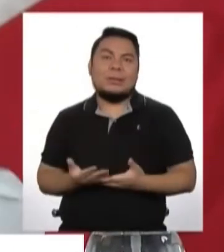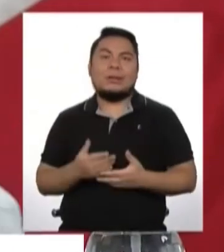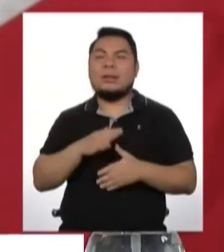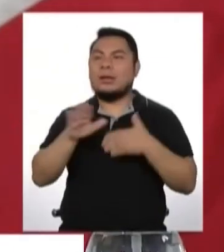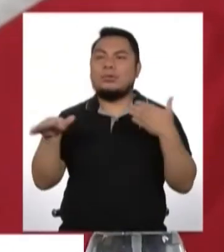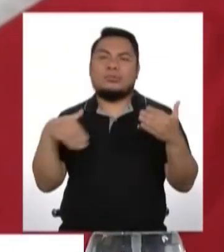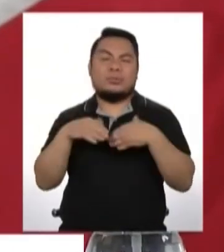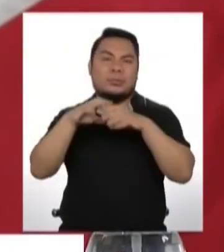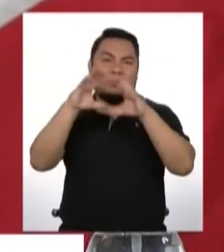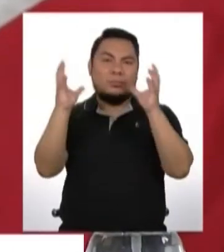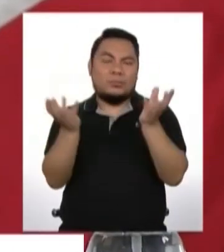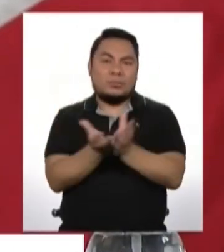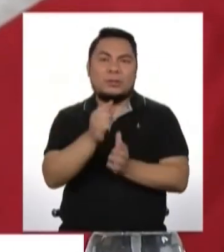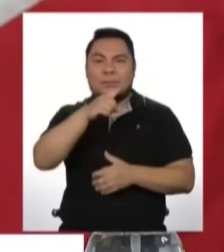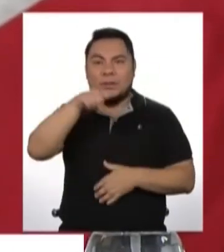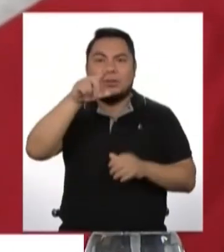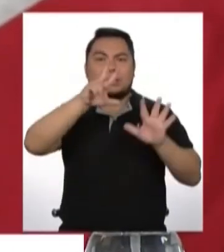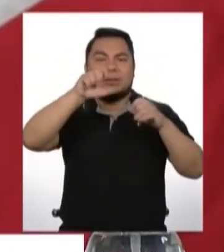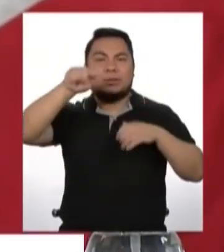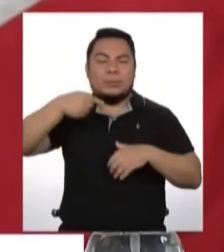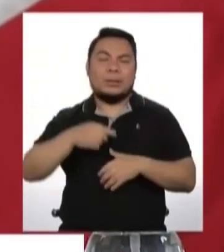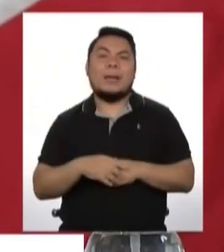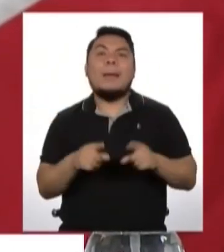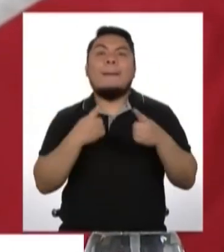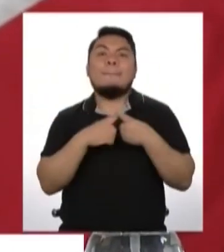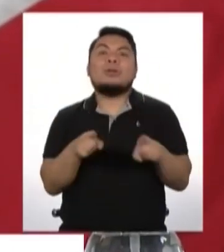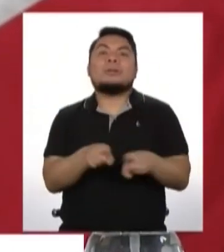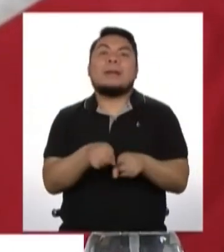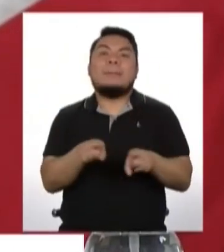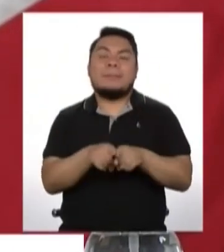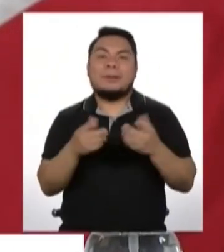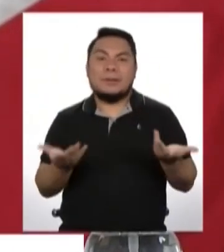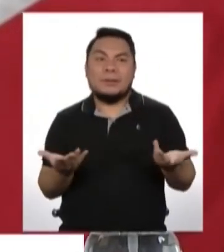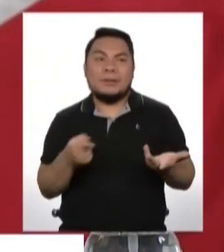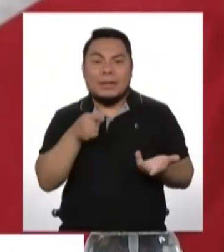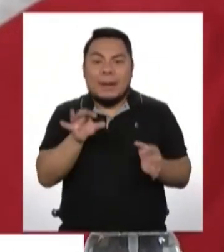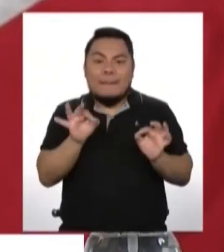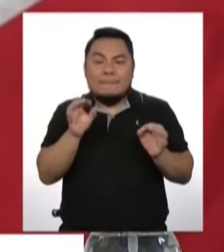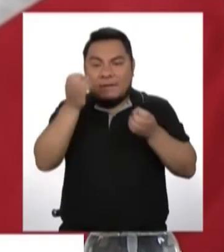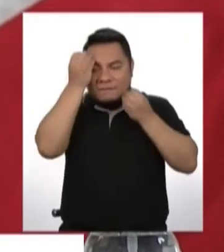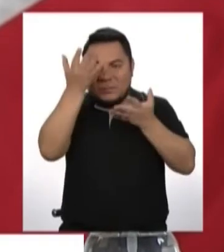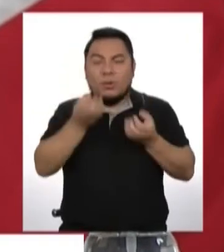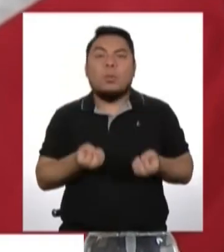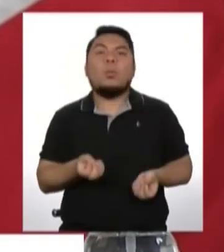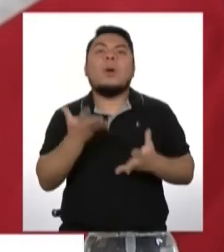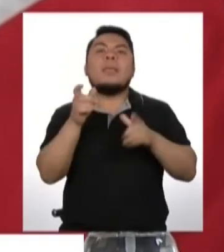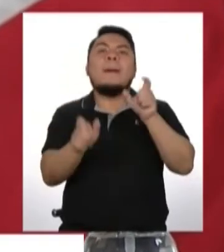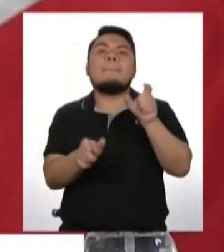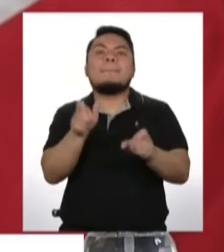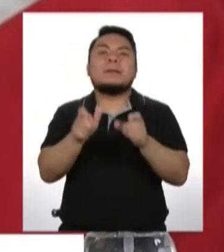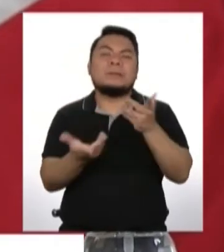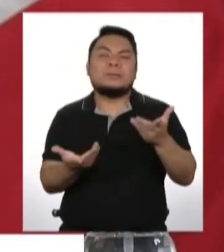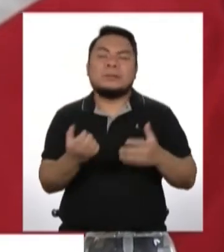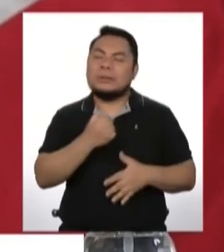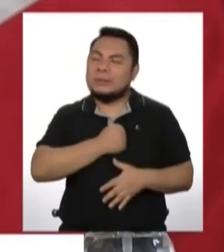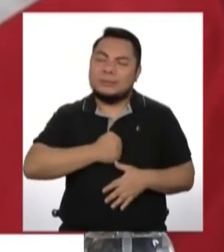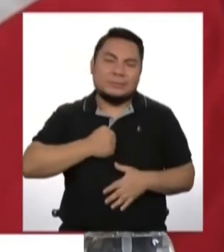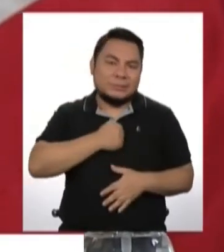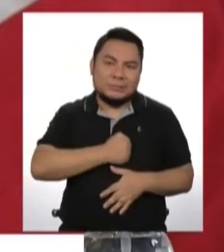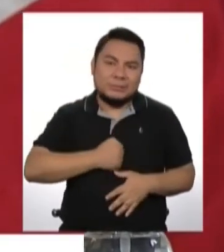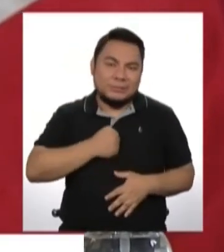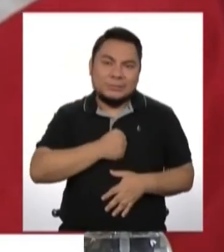al 1,300,000. Pero también entramos a esta misma información, cuántas personas